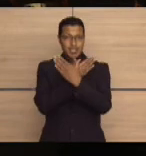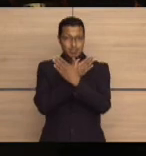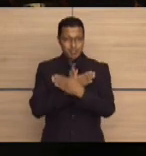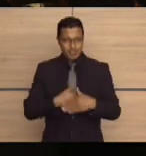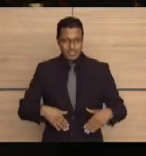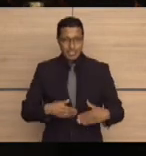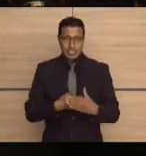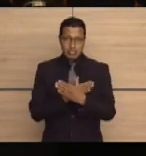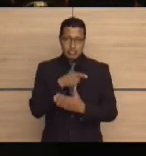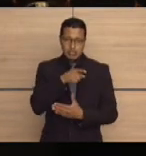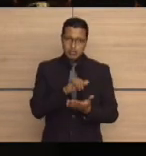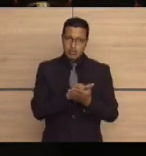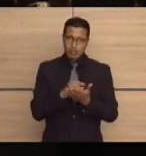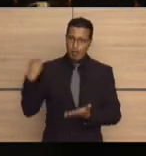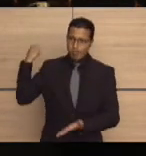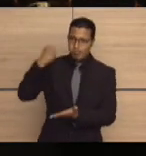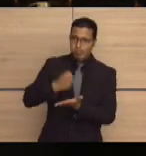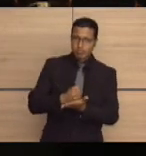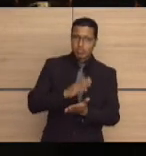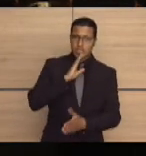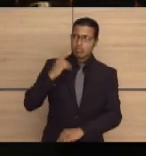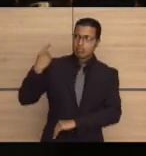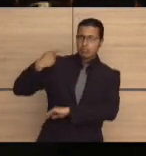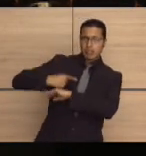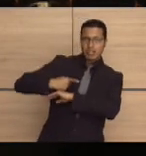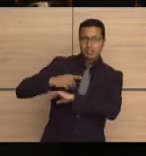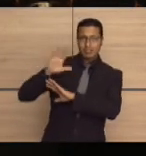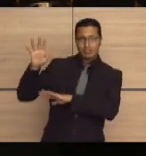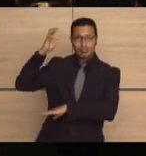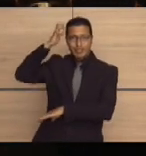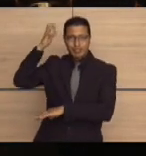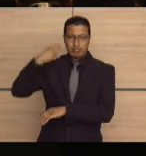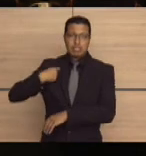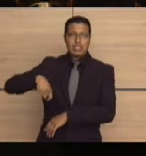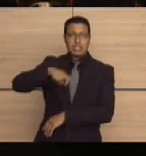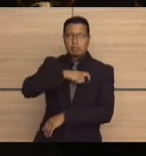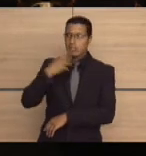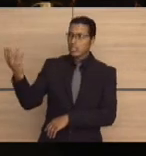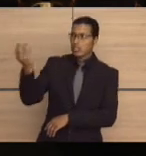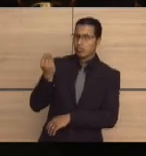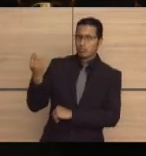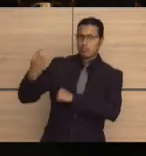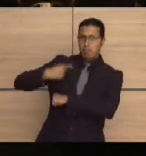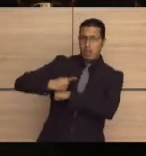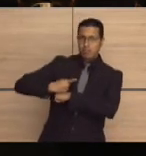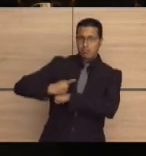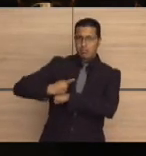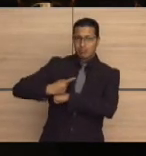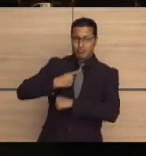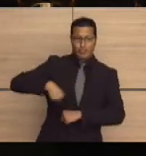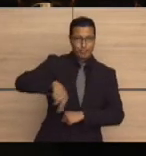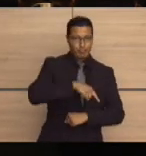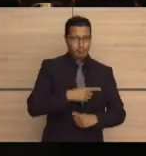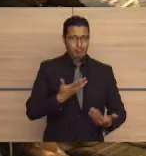fue algo que nos fue impuesto desde afuera, casi que la voluntad de los reyes de España, más que la voluntad de nuestras